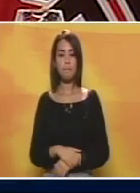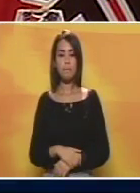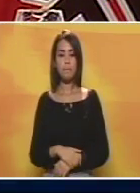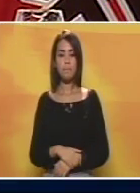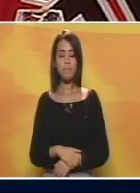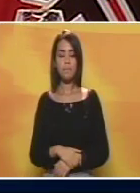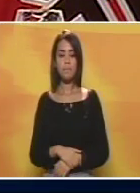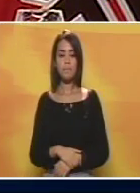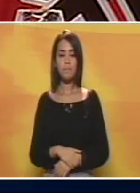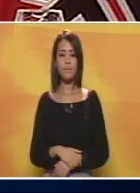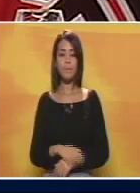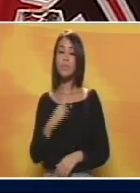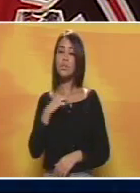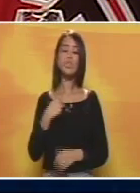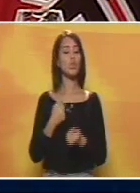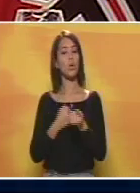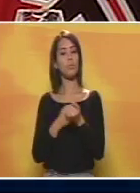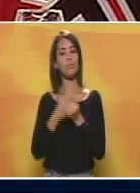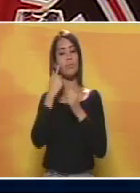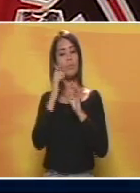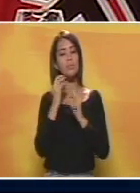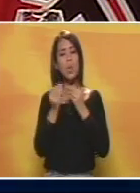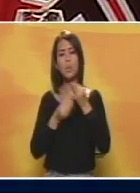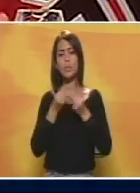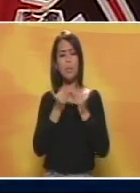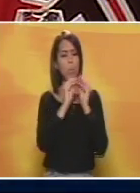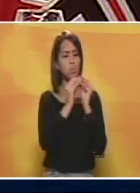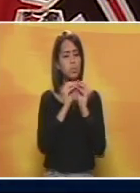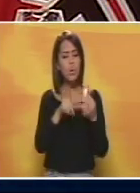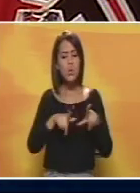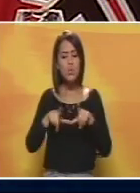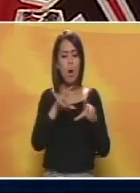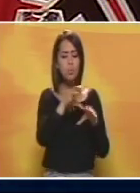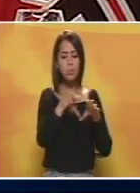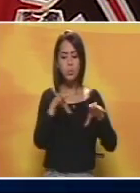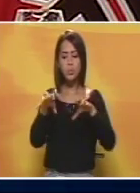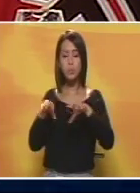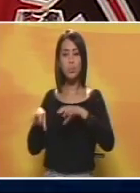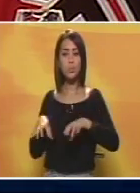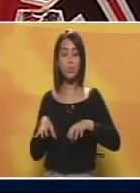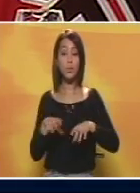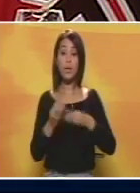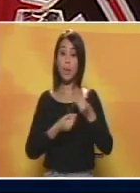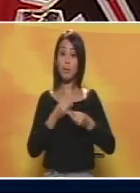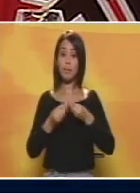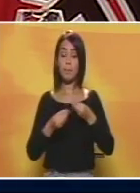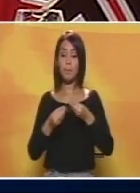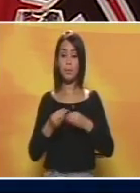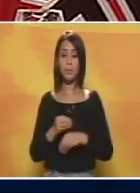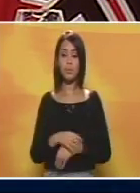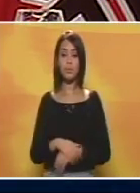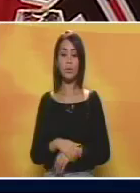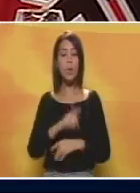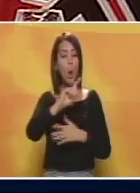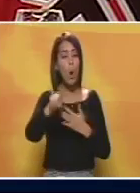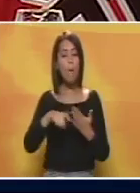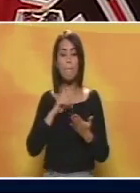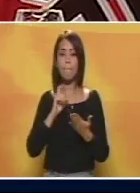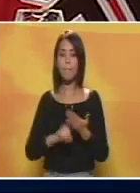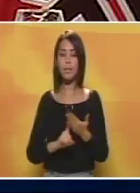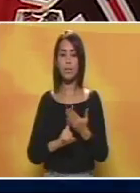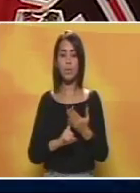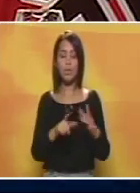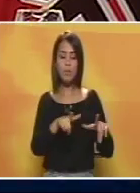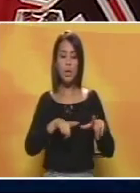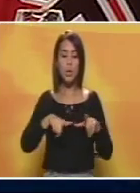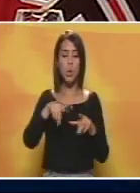que los estamos restaurando y ya lo hicimos, ya el tablamesa fue realizado y el directorio completo de los centros